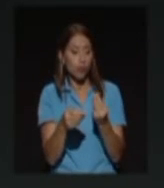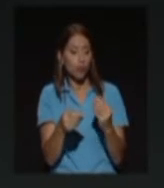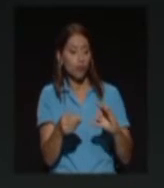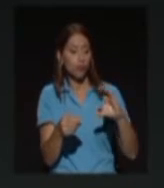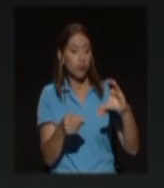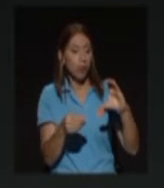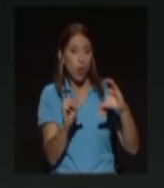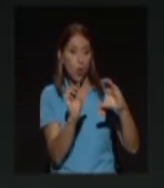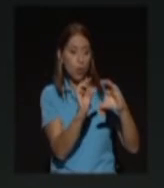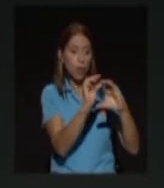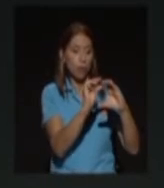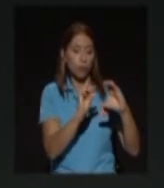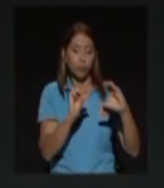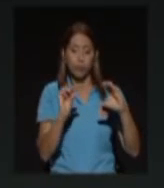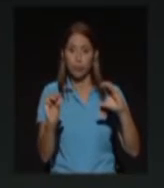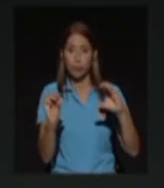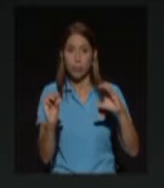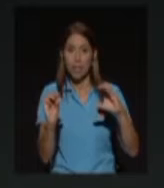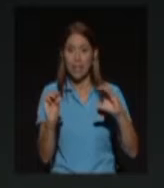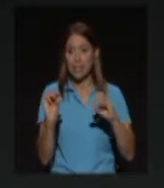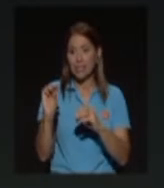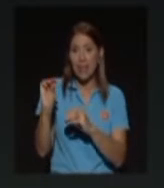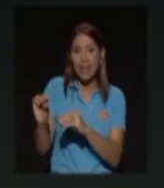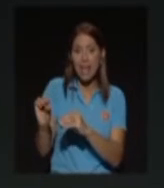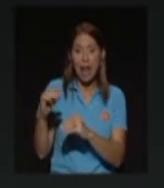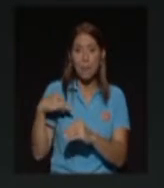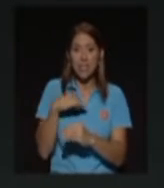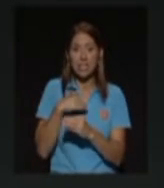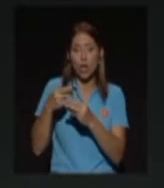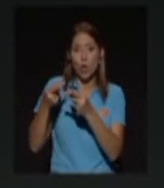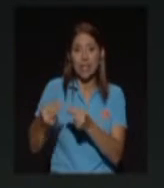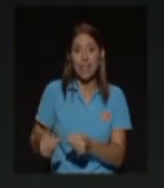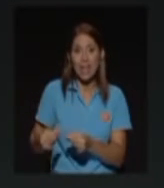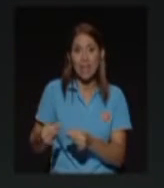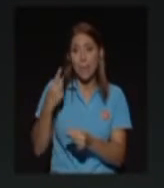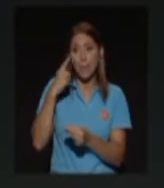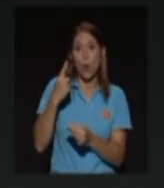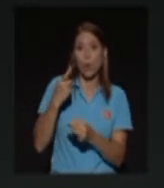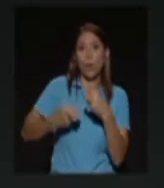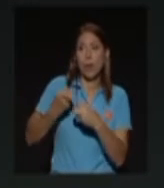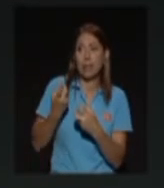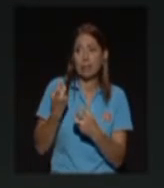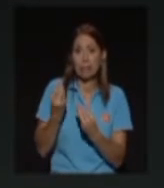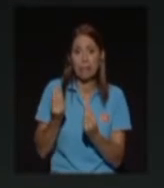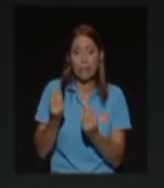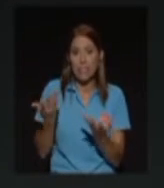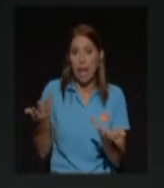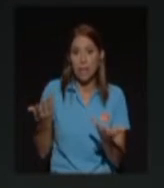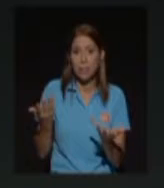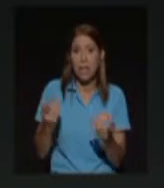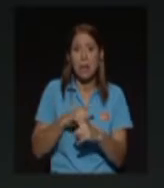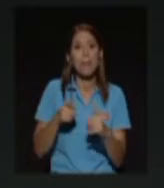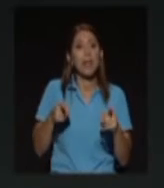simbólicamente al Ministerio de Hacienda frente a los problemas fiscales enormes, y la explicación es: no se puede.